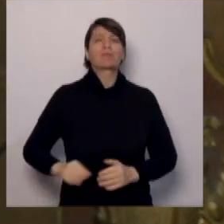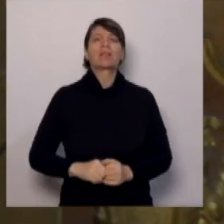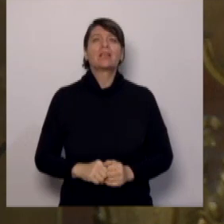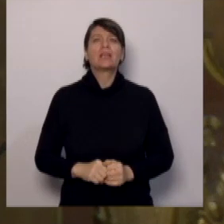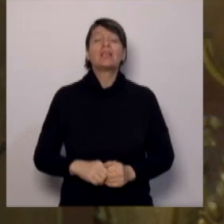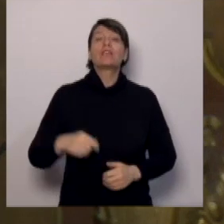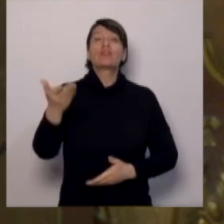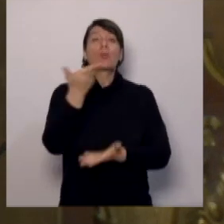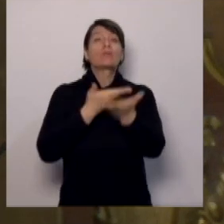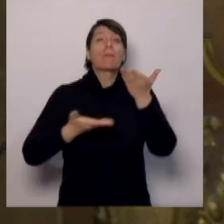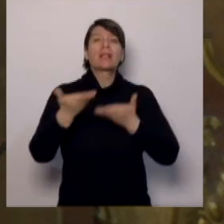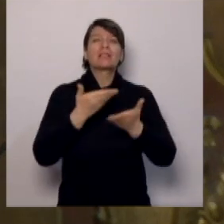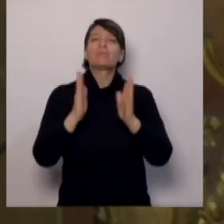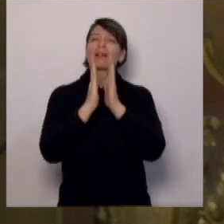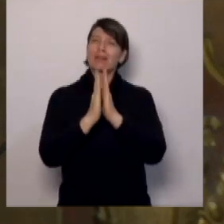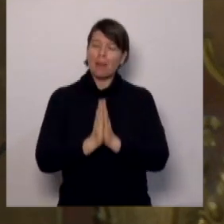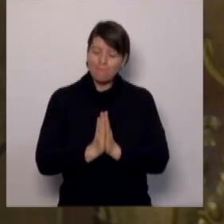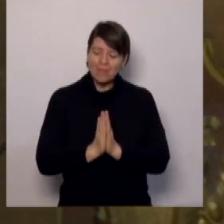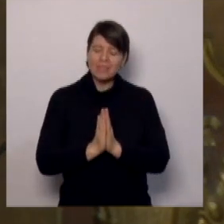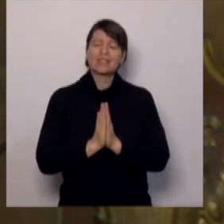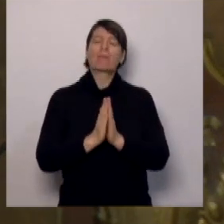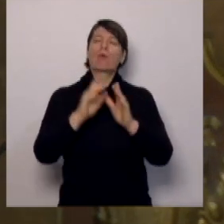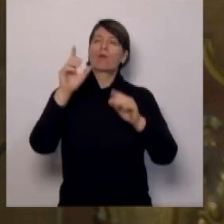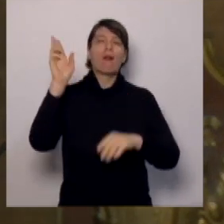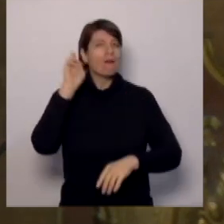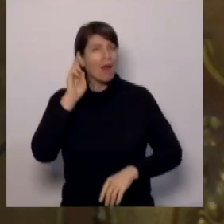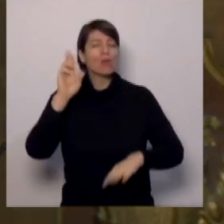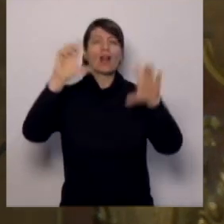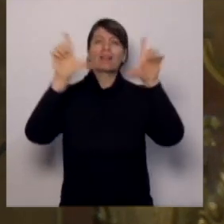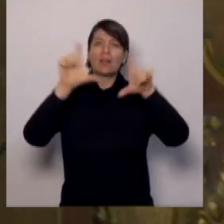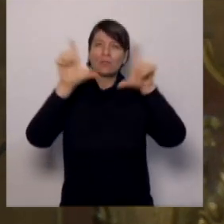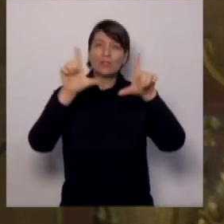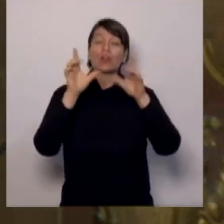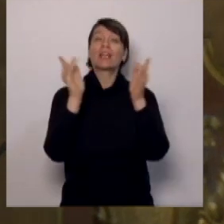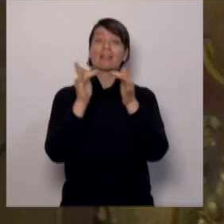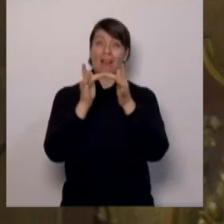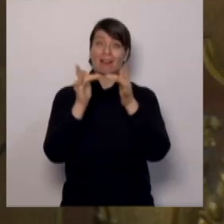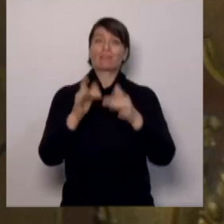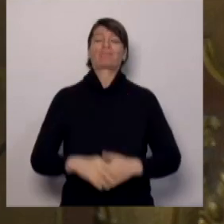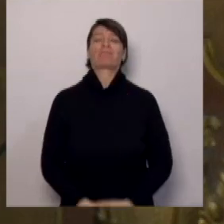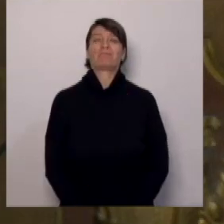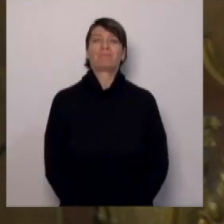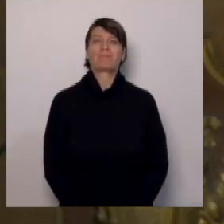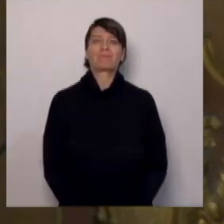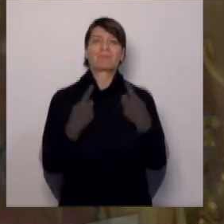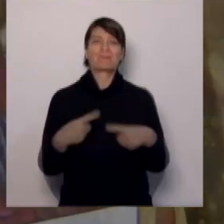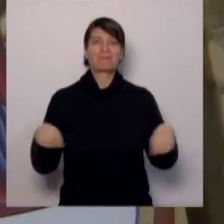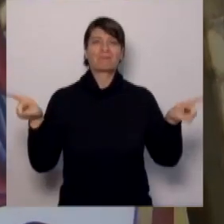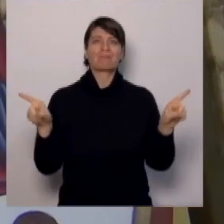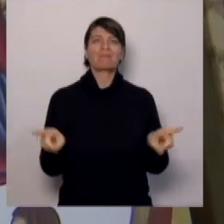tiempos. Nos disponemos a participar de la Santa Misa por medio de la radio, la televisión y las redes